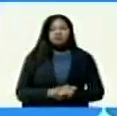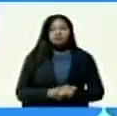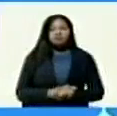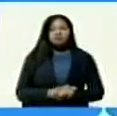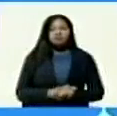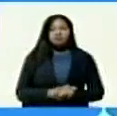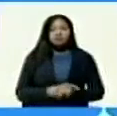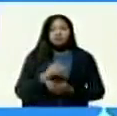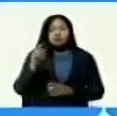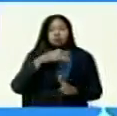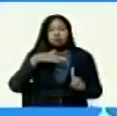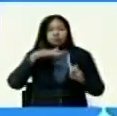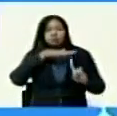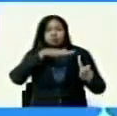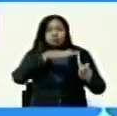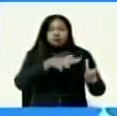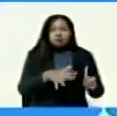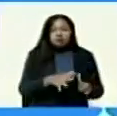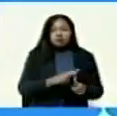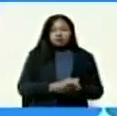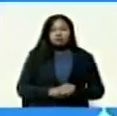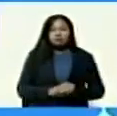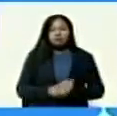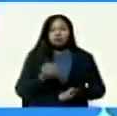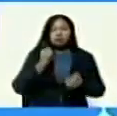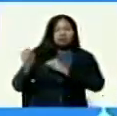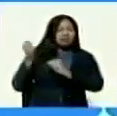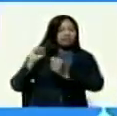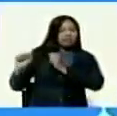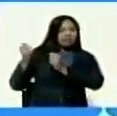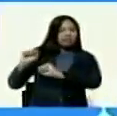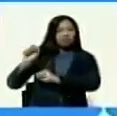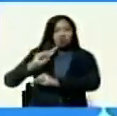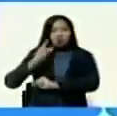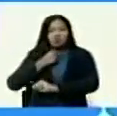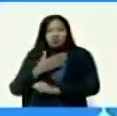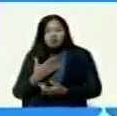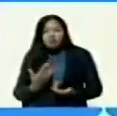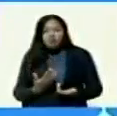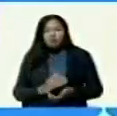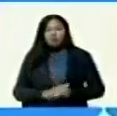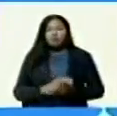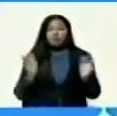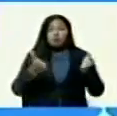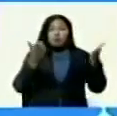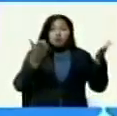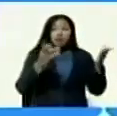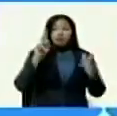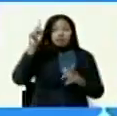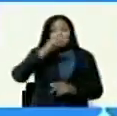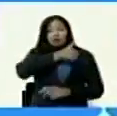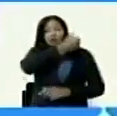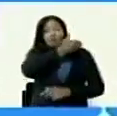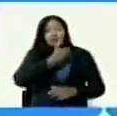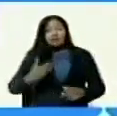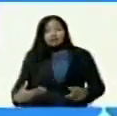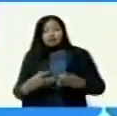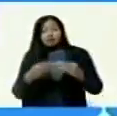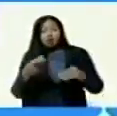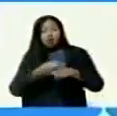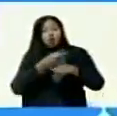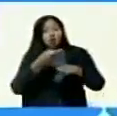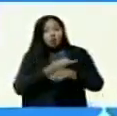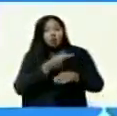víctimas de persecución, de xenofobia, promovida desde las altas autoridades de estos